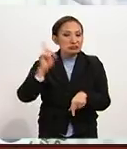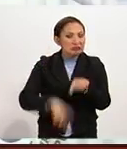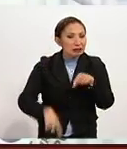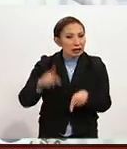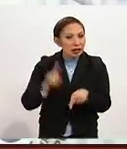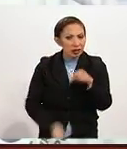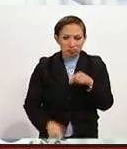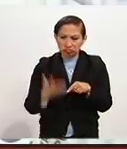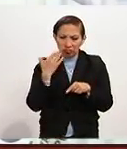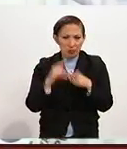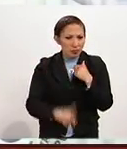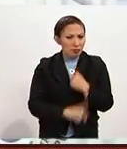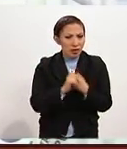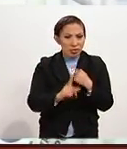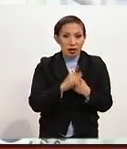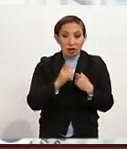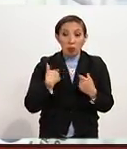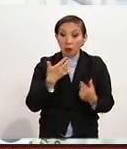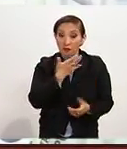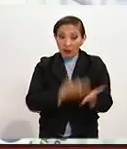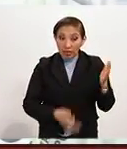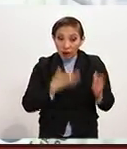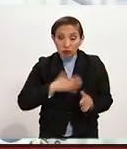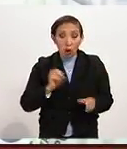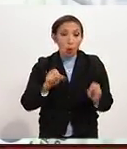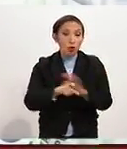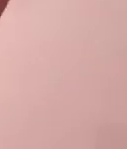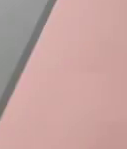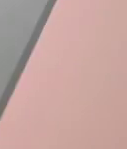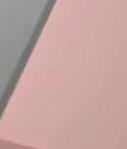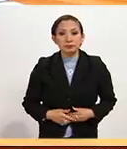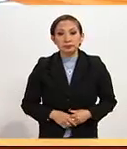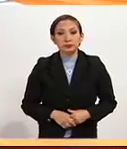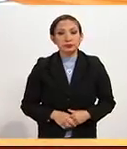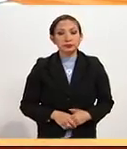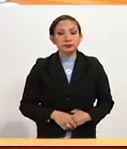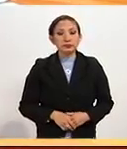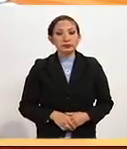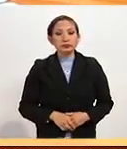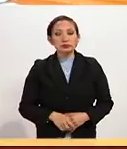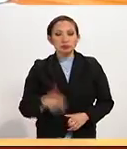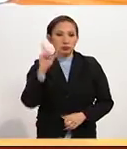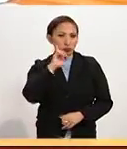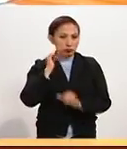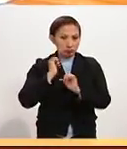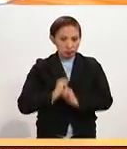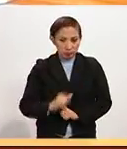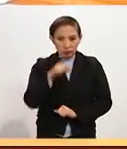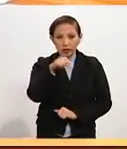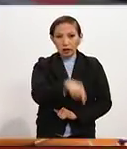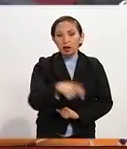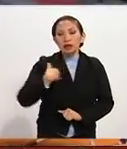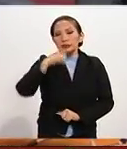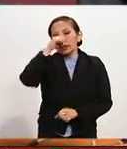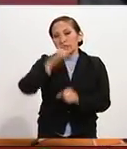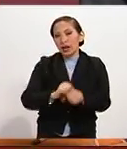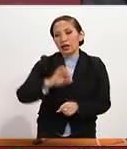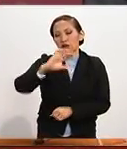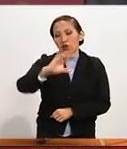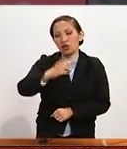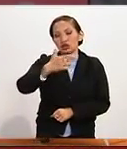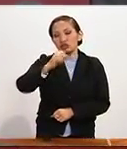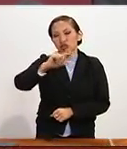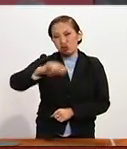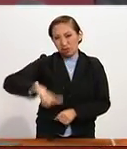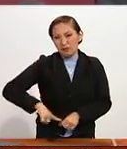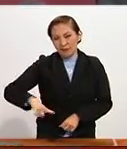sin tregua la impunidad y la corrupción. La procuradora, junto con el secretario de Gobernación, Miguel Ángel Osorio